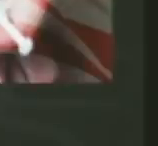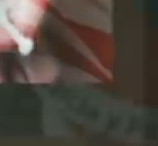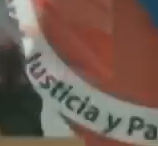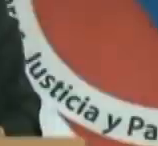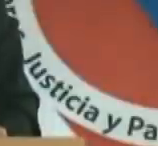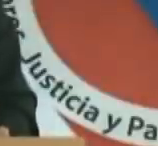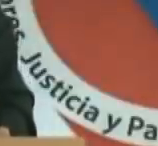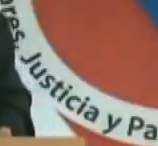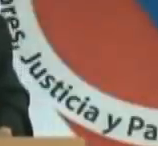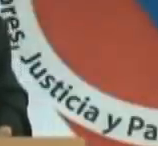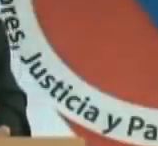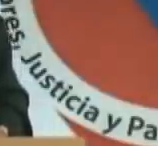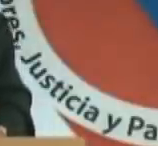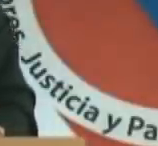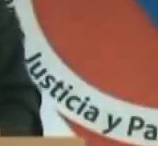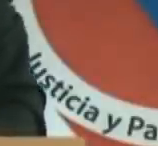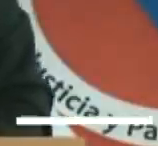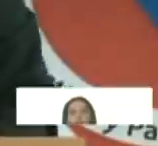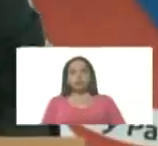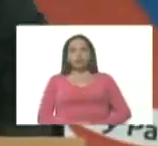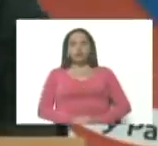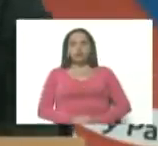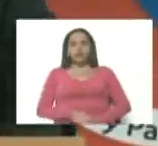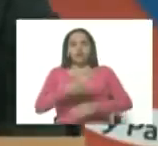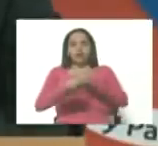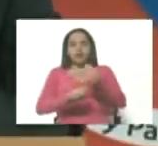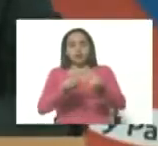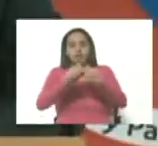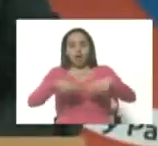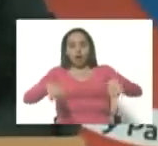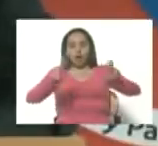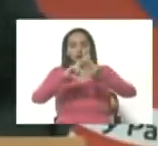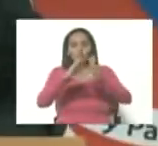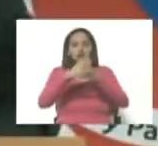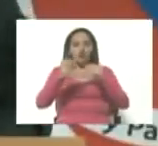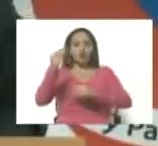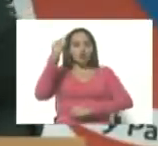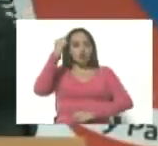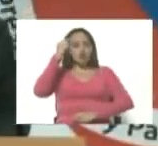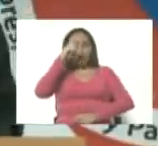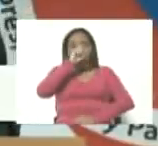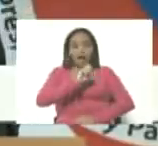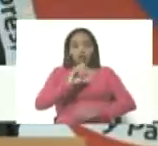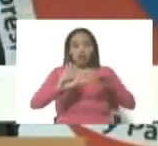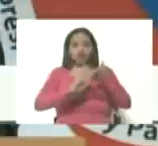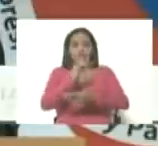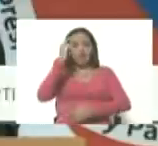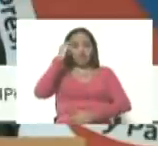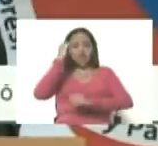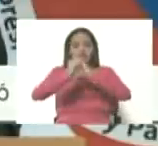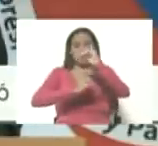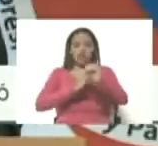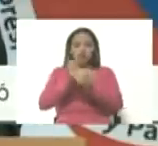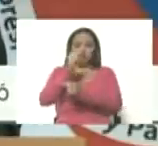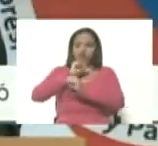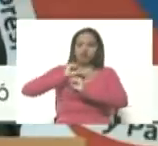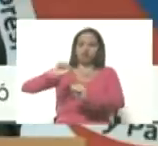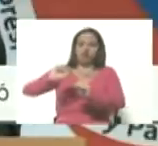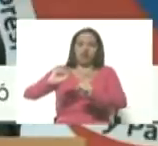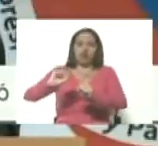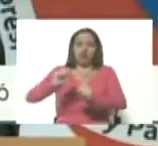los años en ocasión a el Día Internacional de la Lucha contra el Tráfico Ilícito y el Consumo de